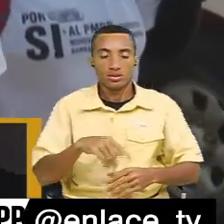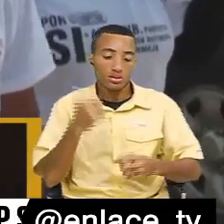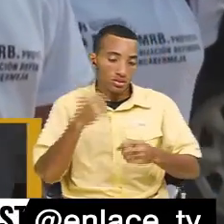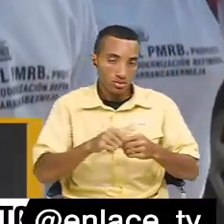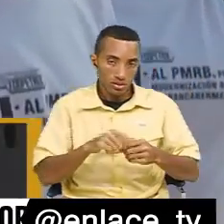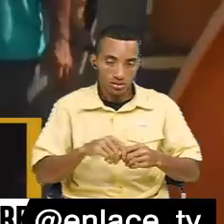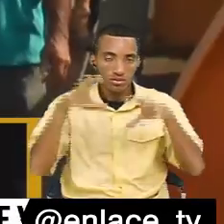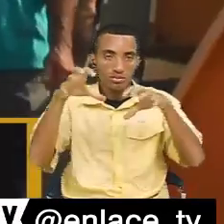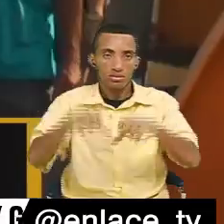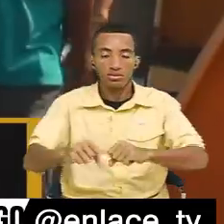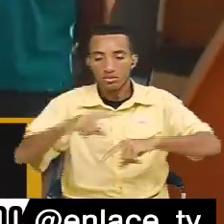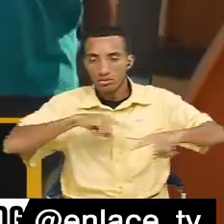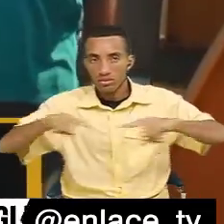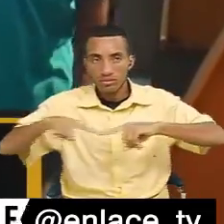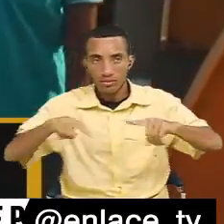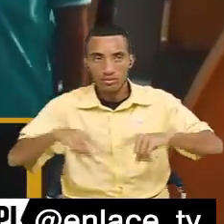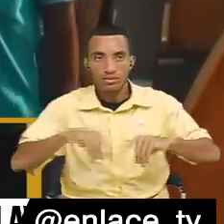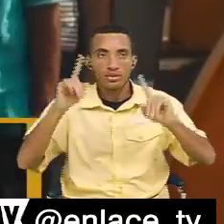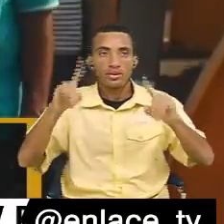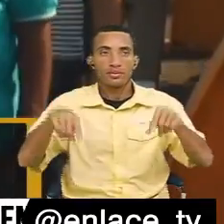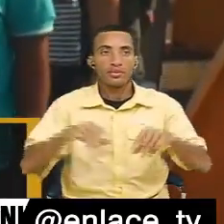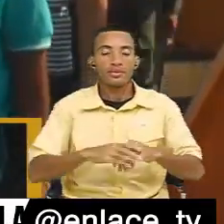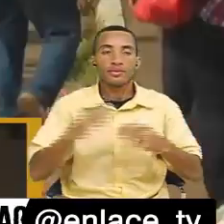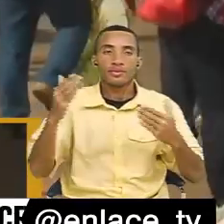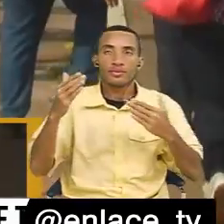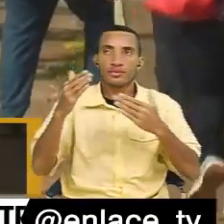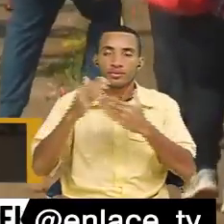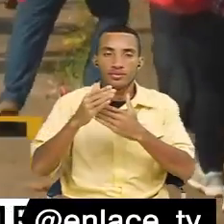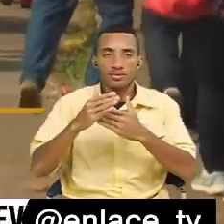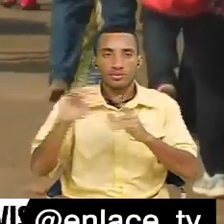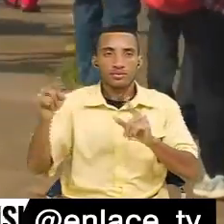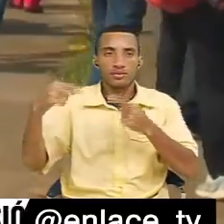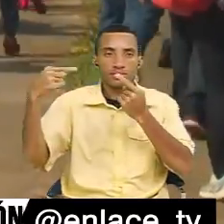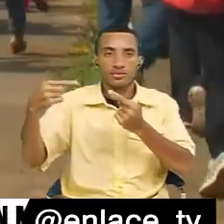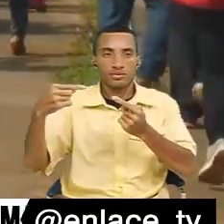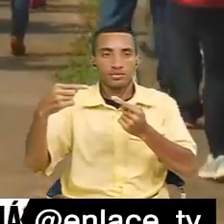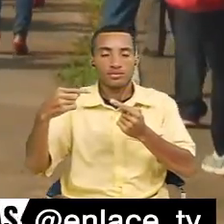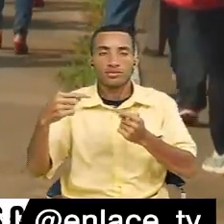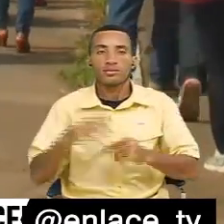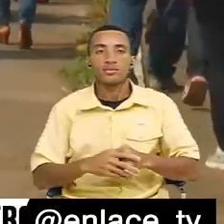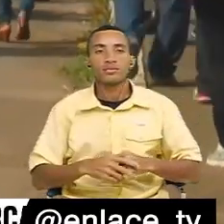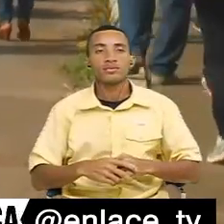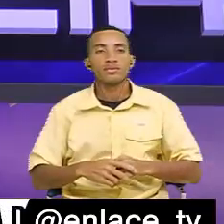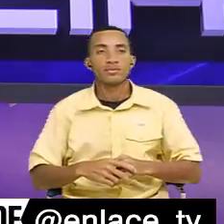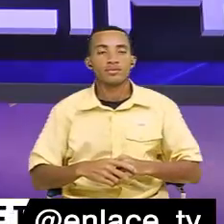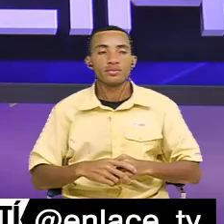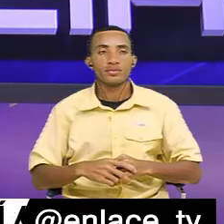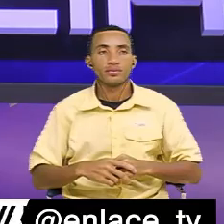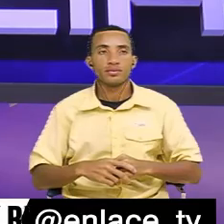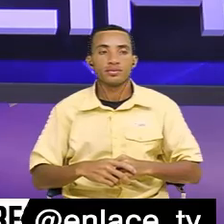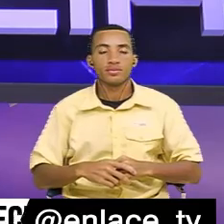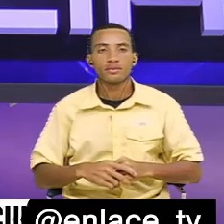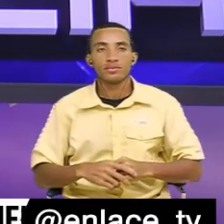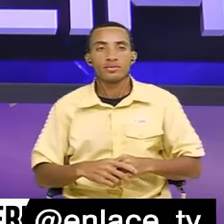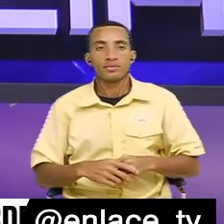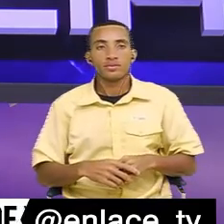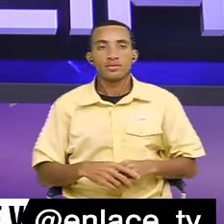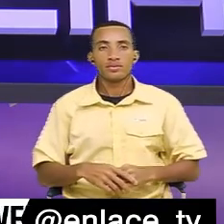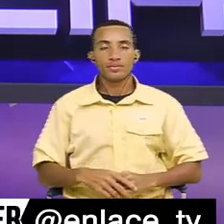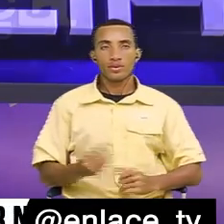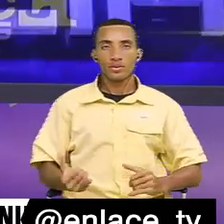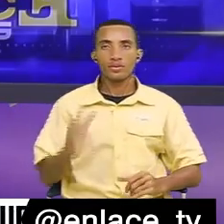la movilización es la consigna para enfrentar al gobierno nacional en los propósitos con la compañía de petróleos. A continuación,